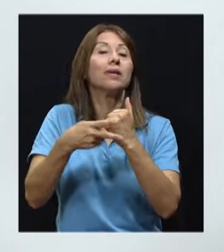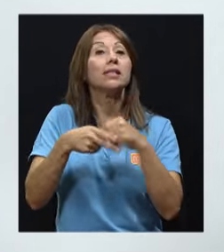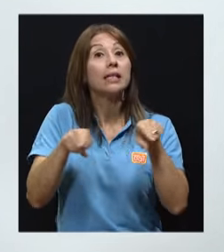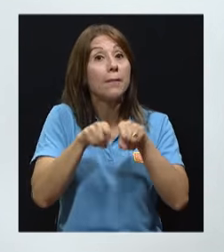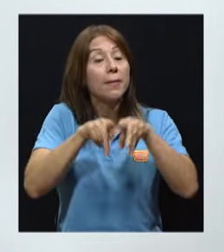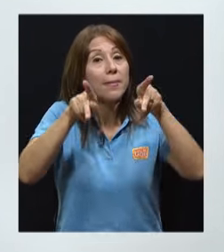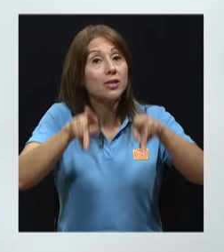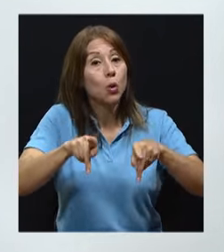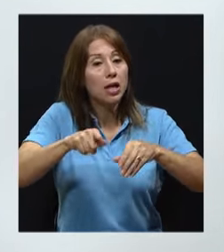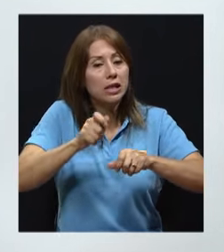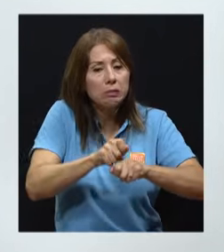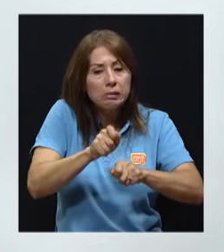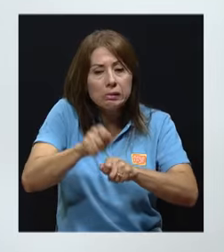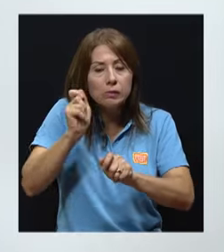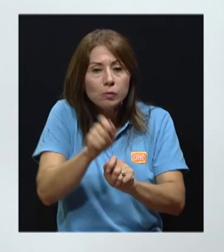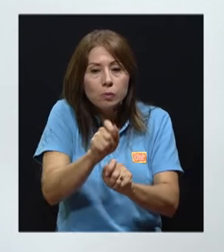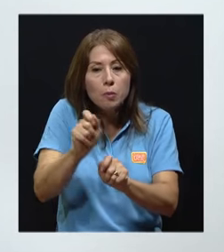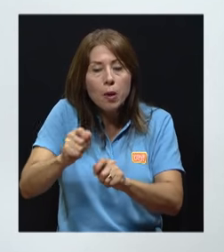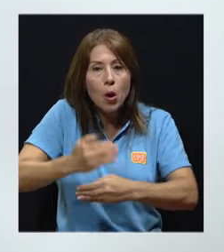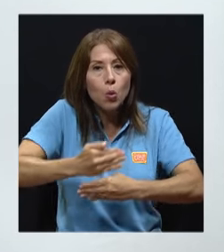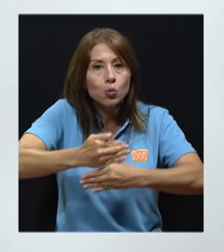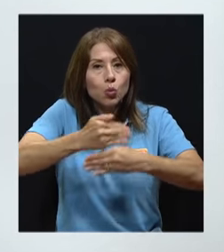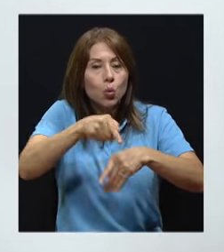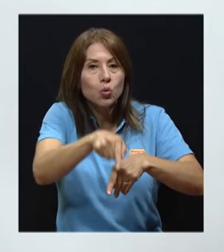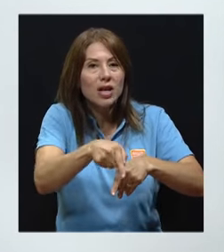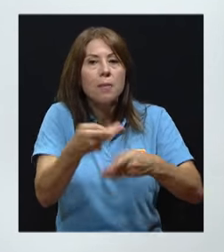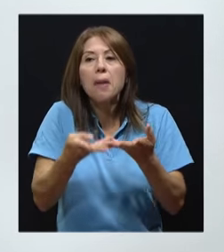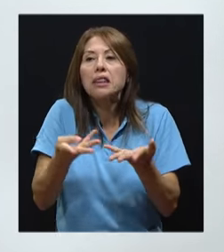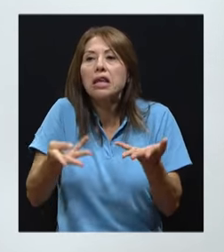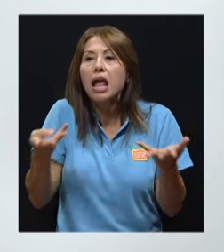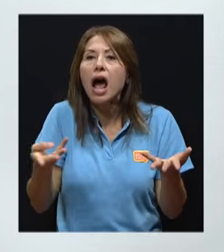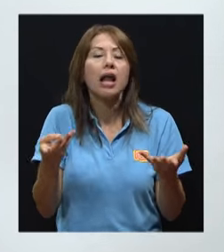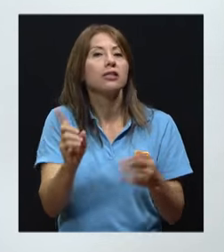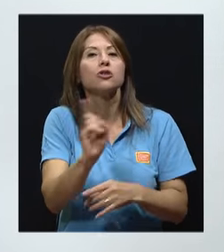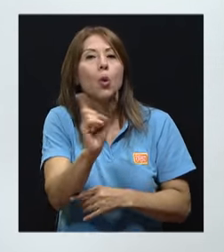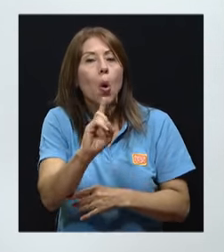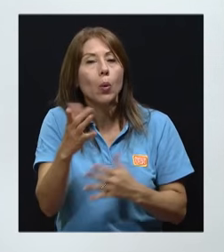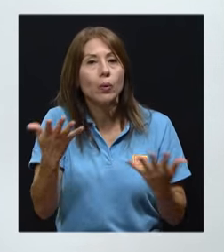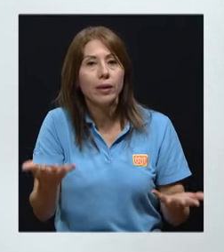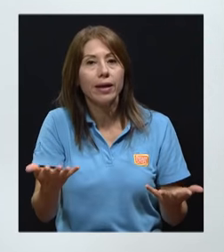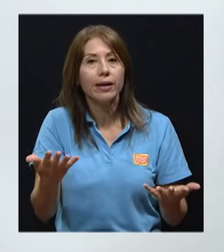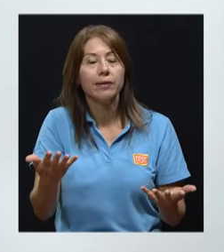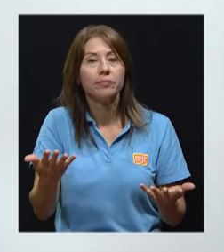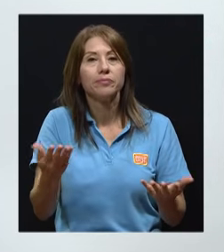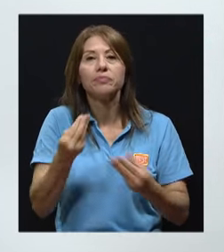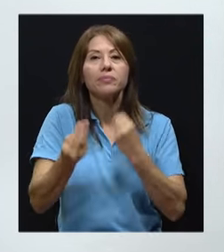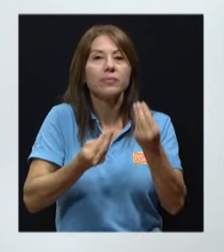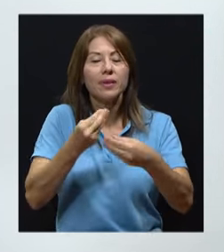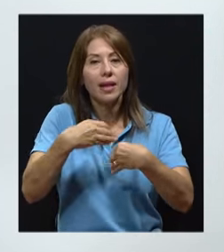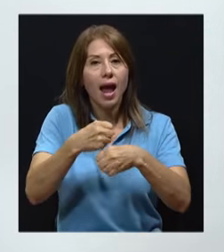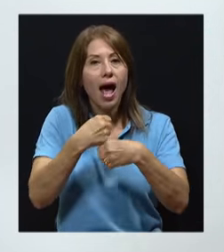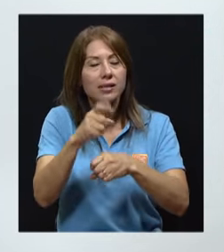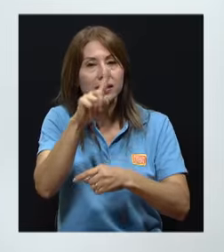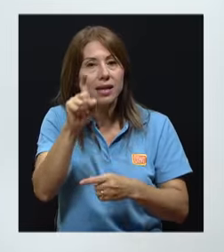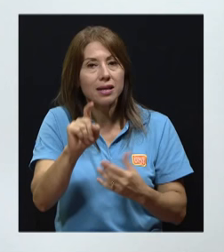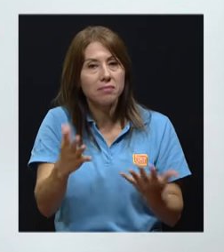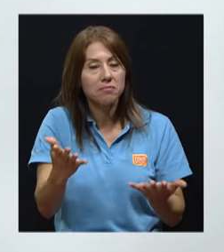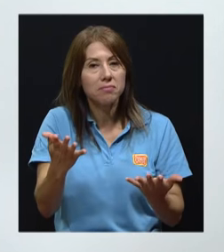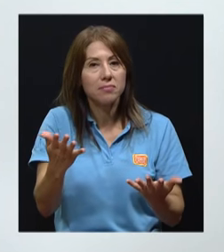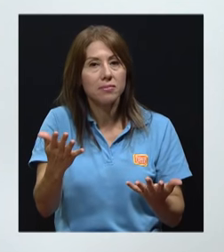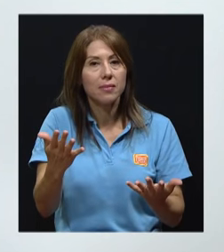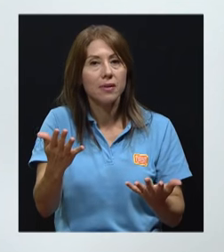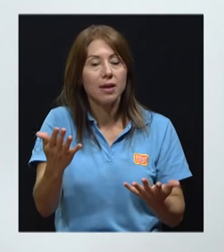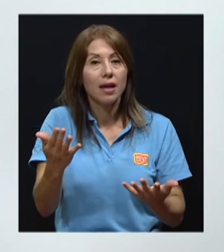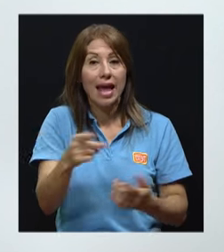constructores sobre los materiales que utilizan donde los consiguen qué hacen